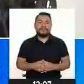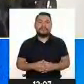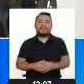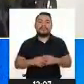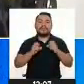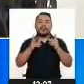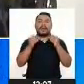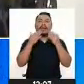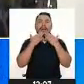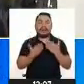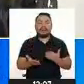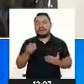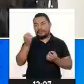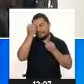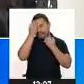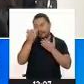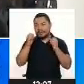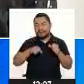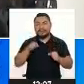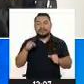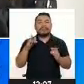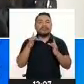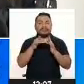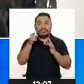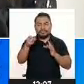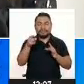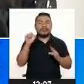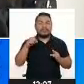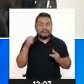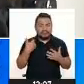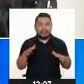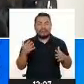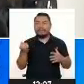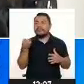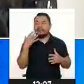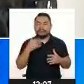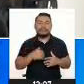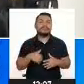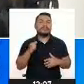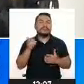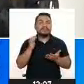Angie, muchísimas gracias por esta información y estaremos en contacto contigo, si así lo amerita, por supuesto, y sigue